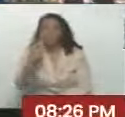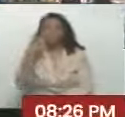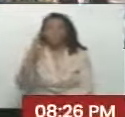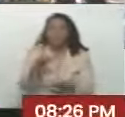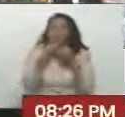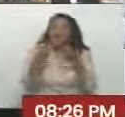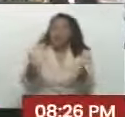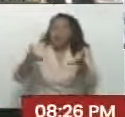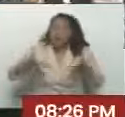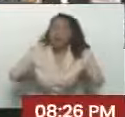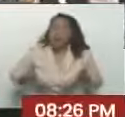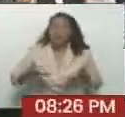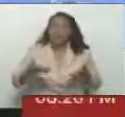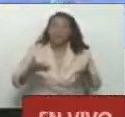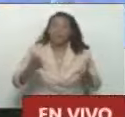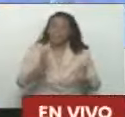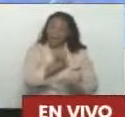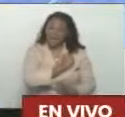para